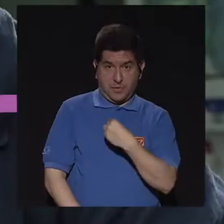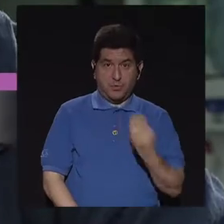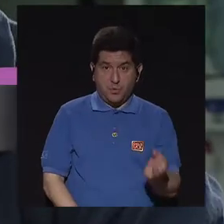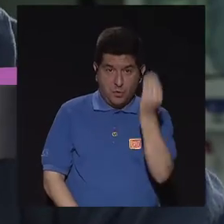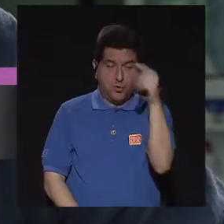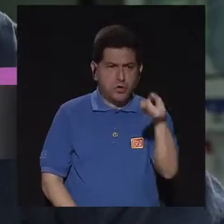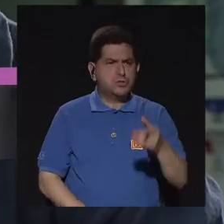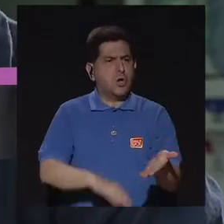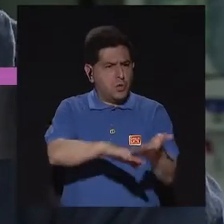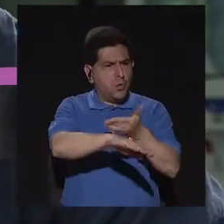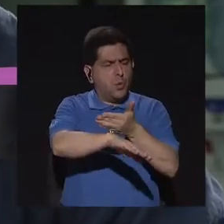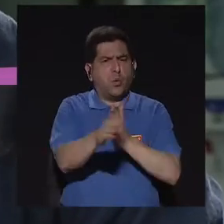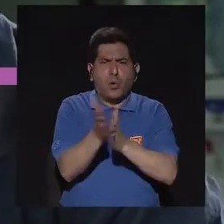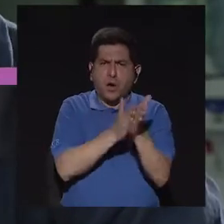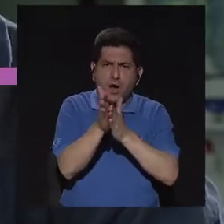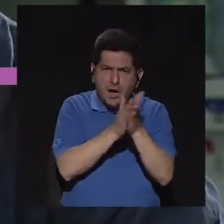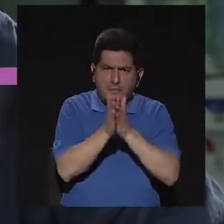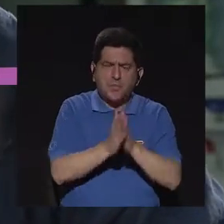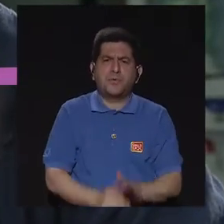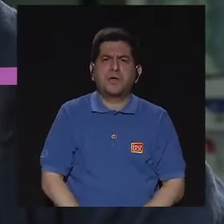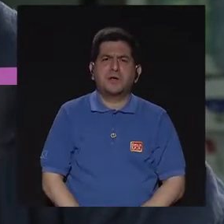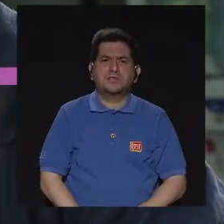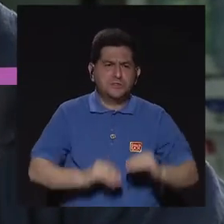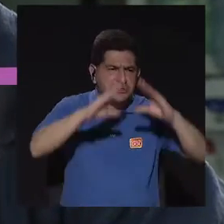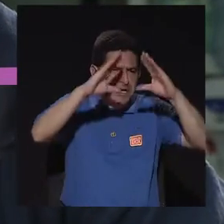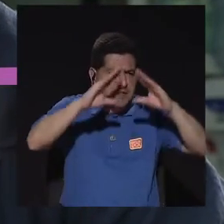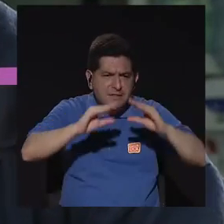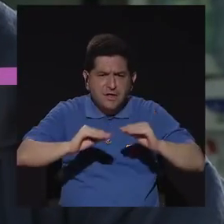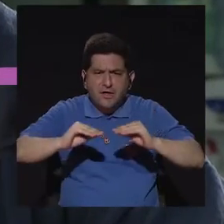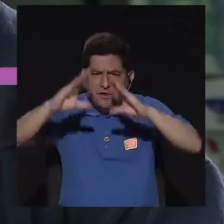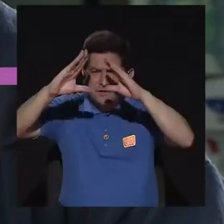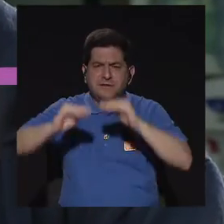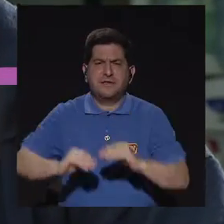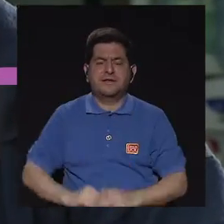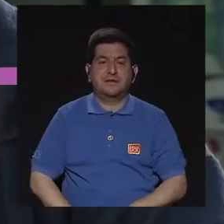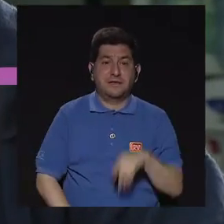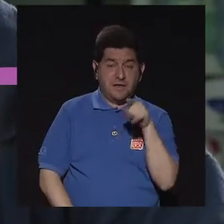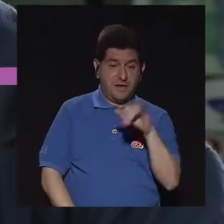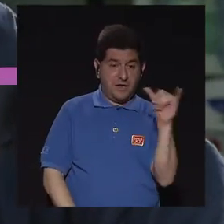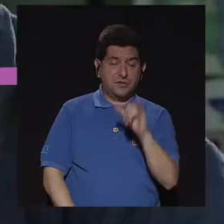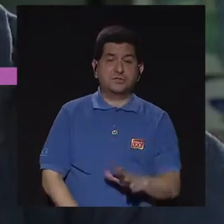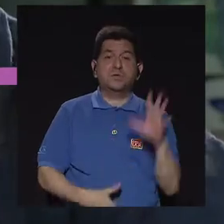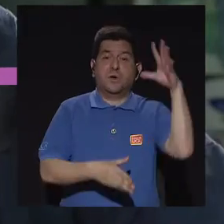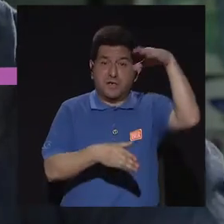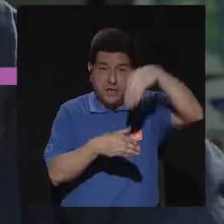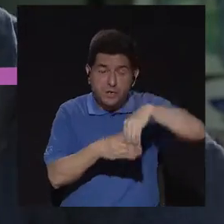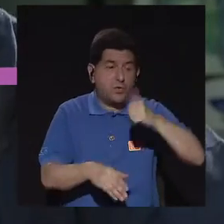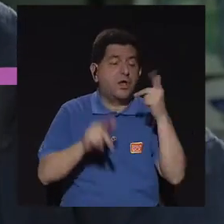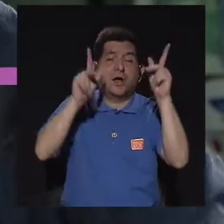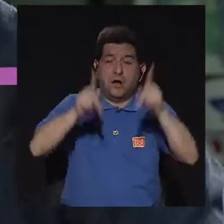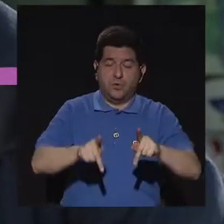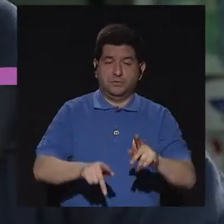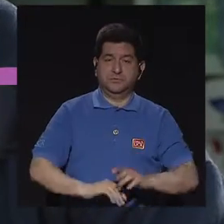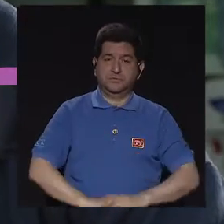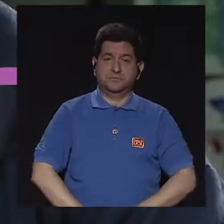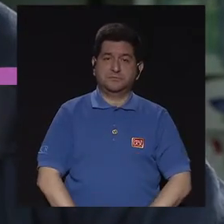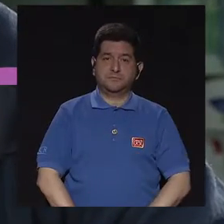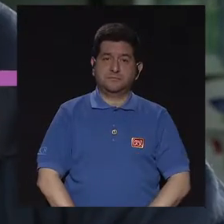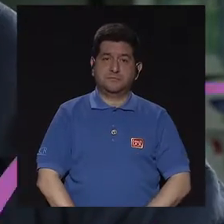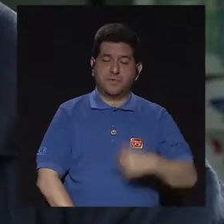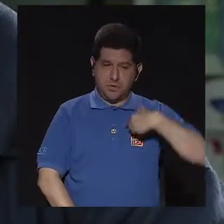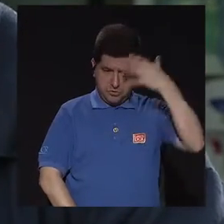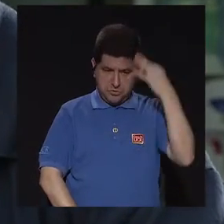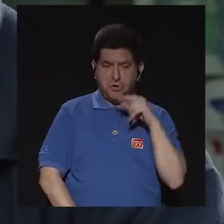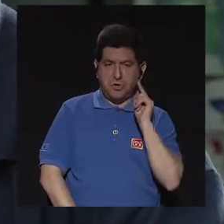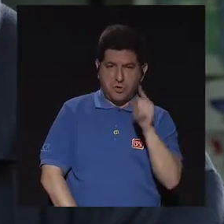lo mucho que logran, lo mucho que aprovechan el día y lo mucho que tratan de involucrar a otras personas también.